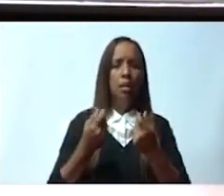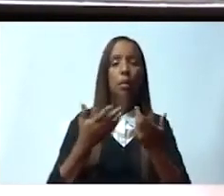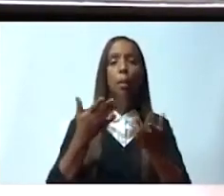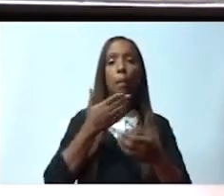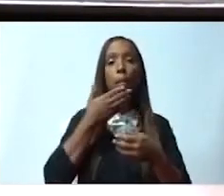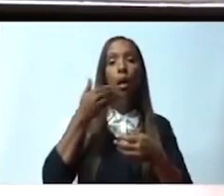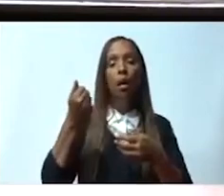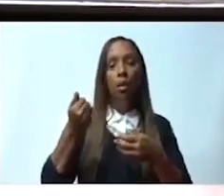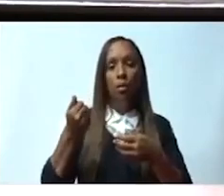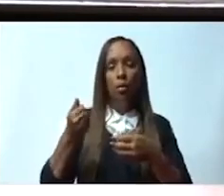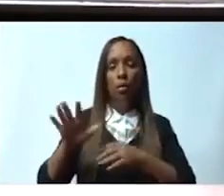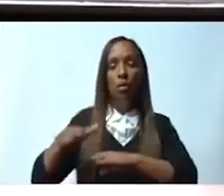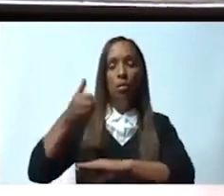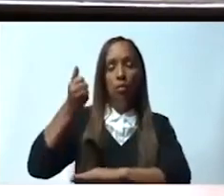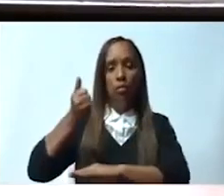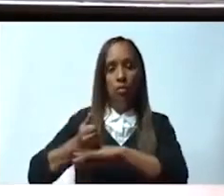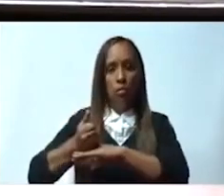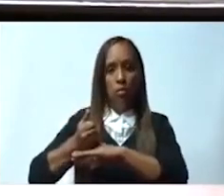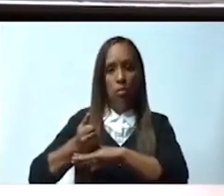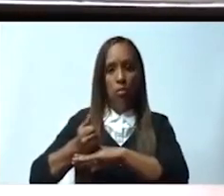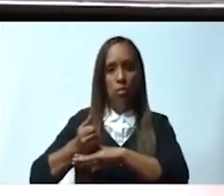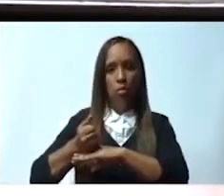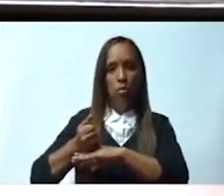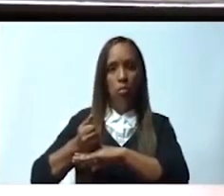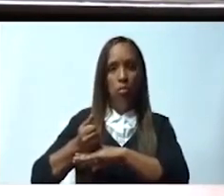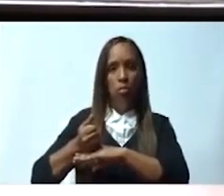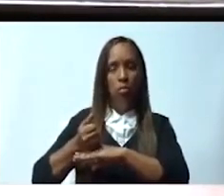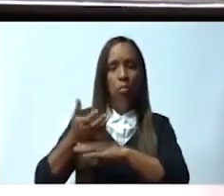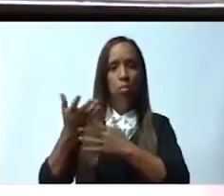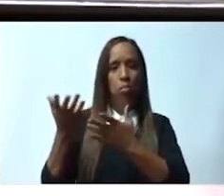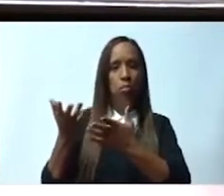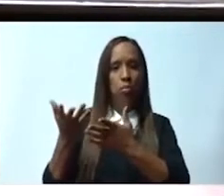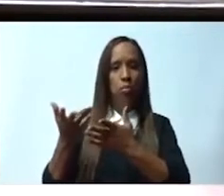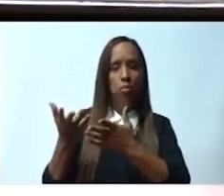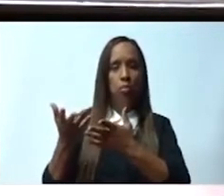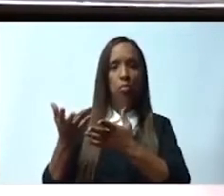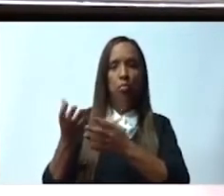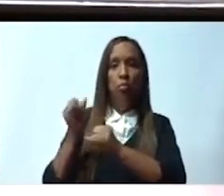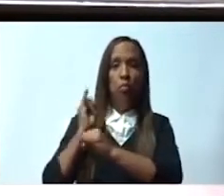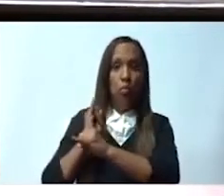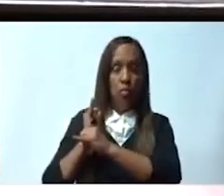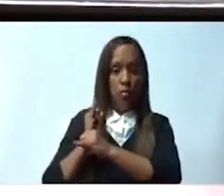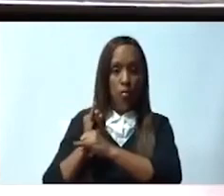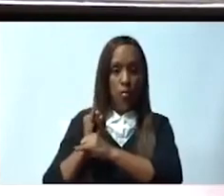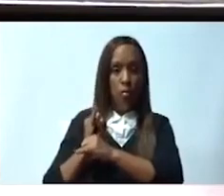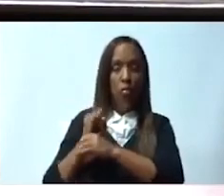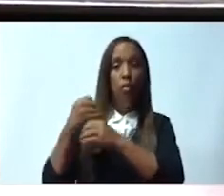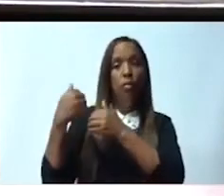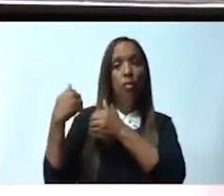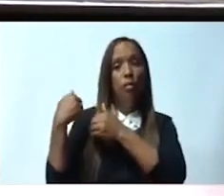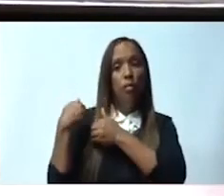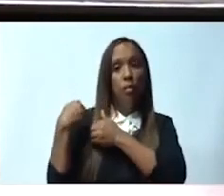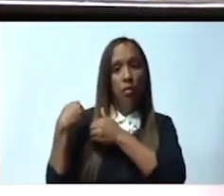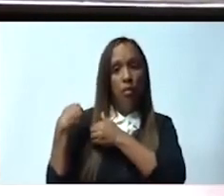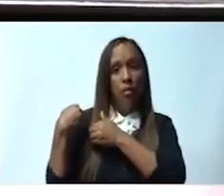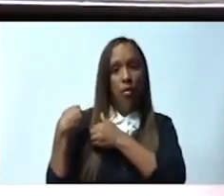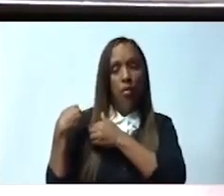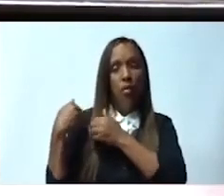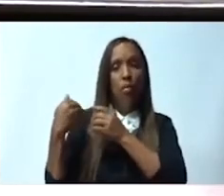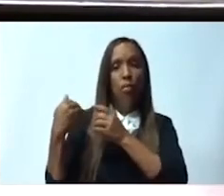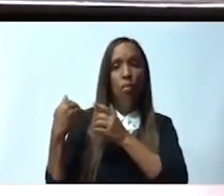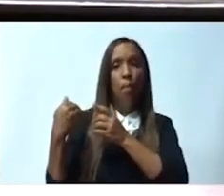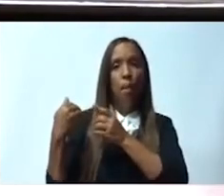privada, con un radio de acción nacional e internacional. Se creará la